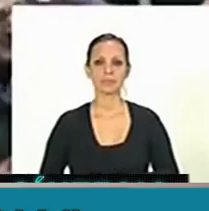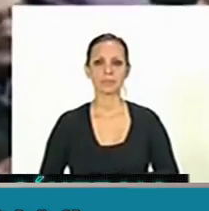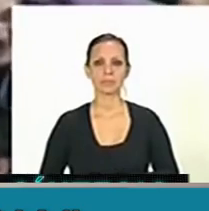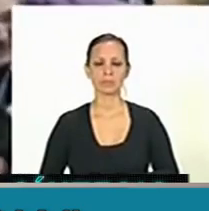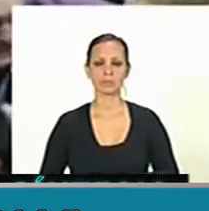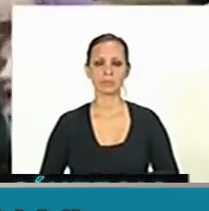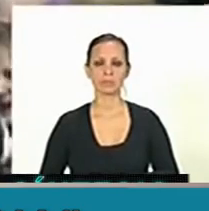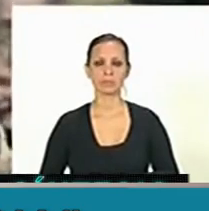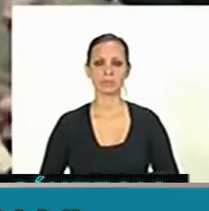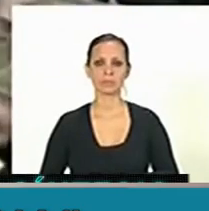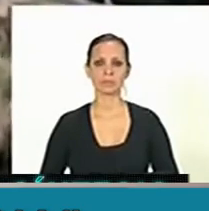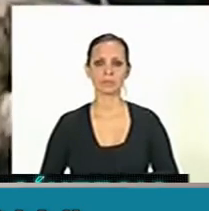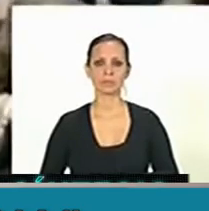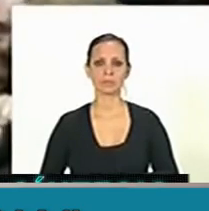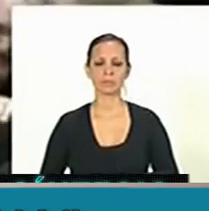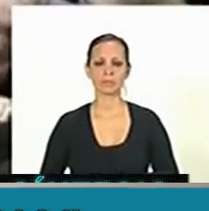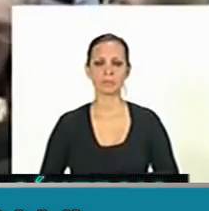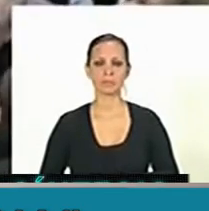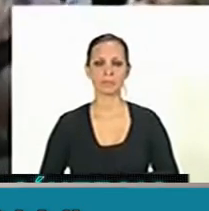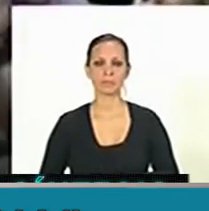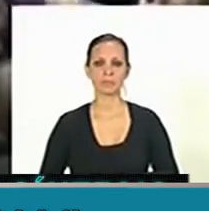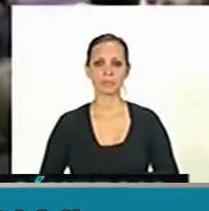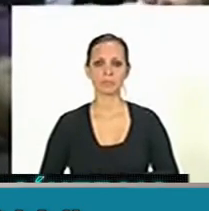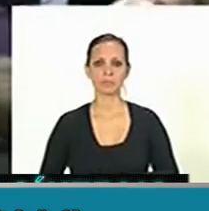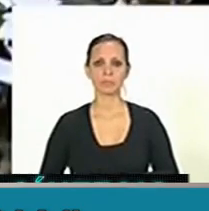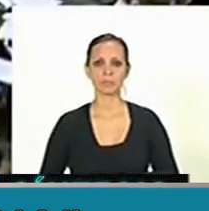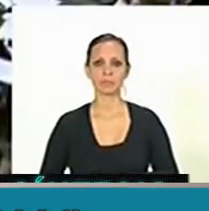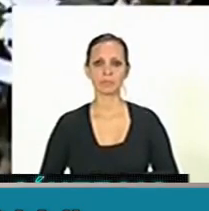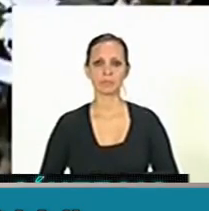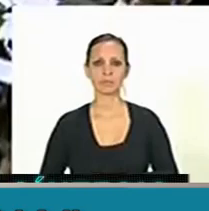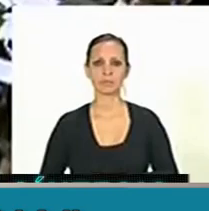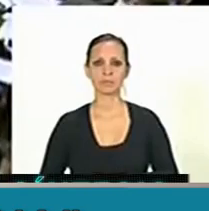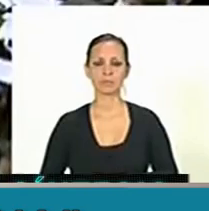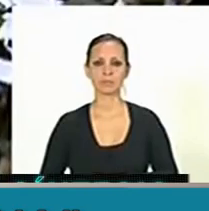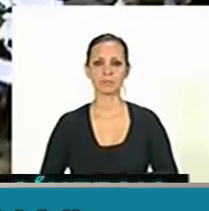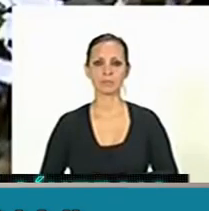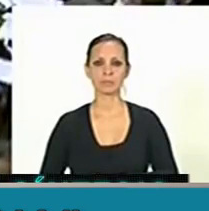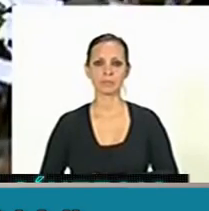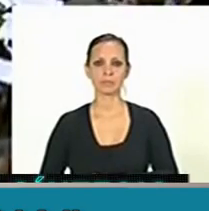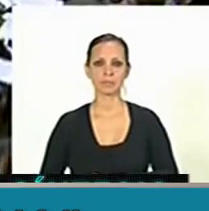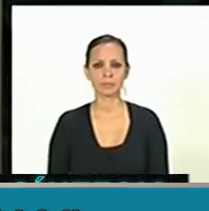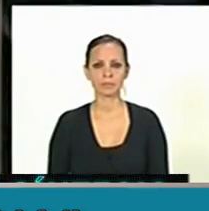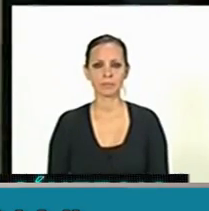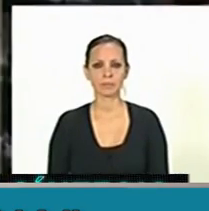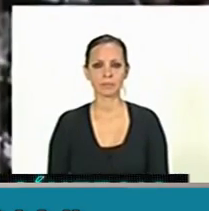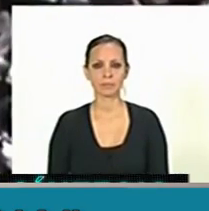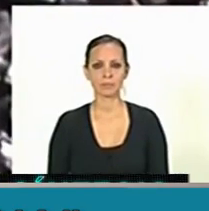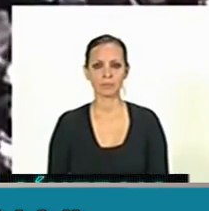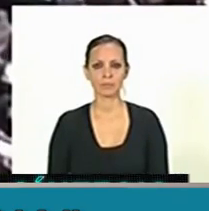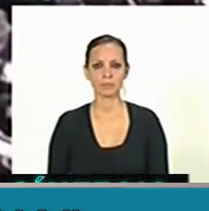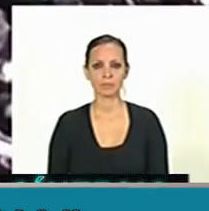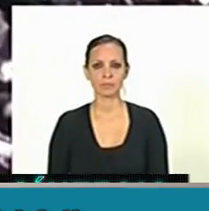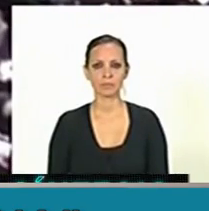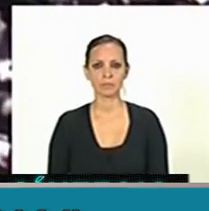de vida que realmente no se la deseo a nadie. ¿No? Toda gente que, por